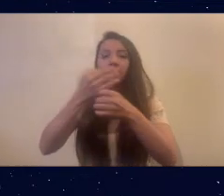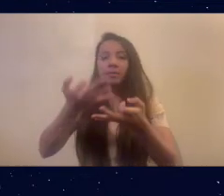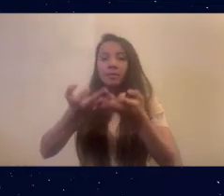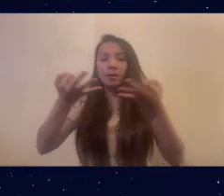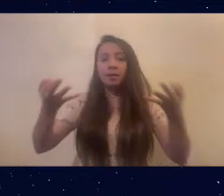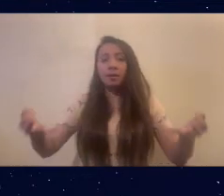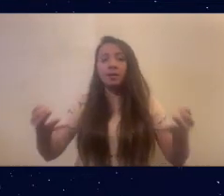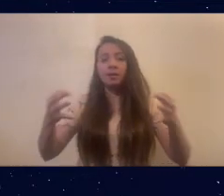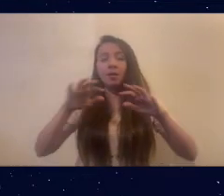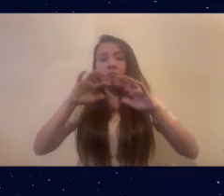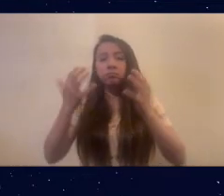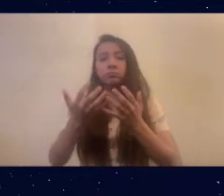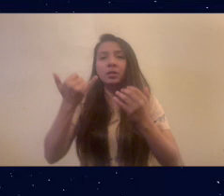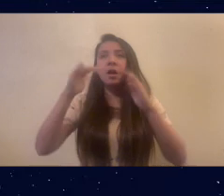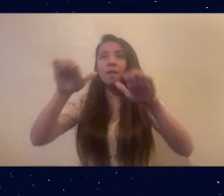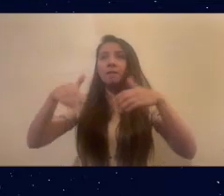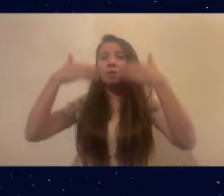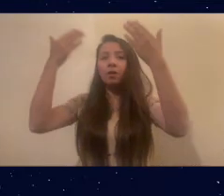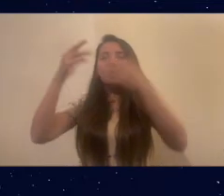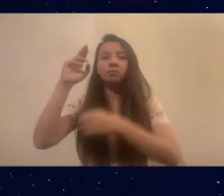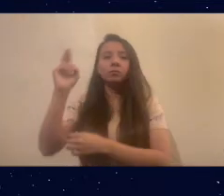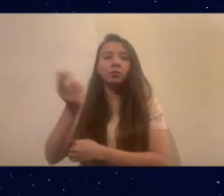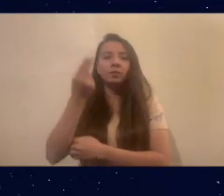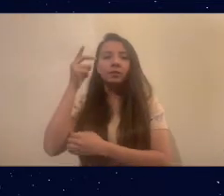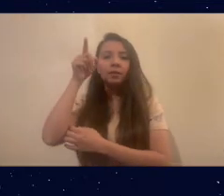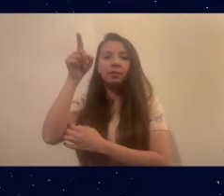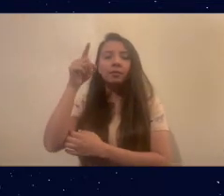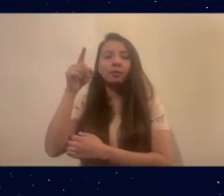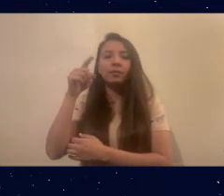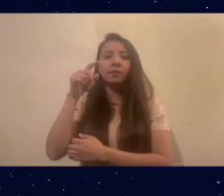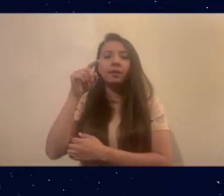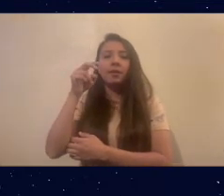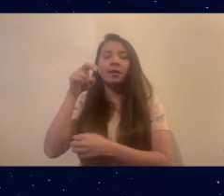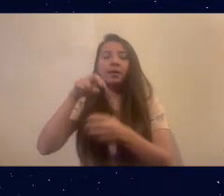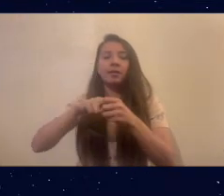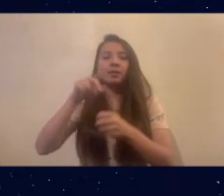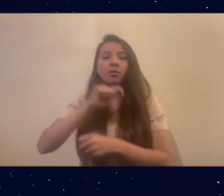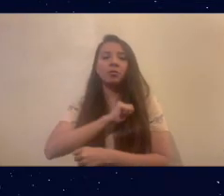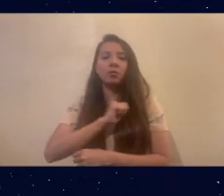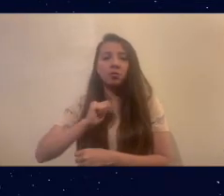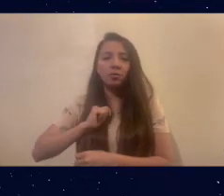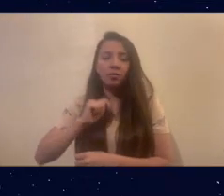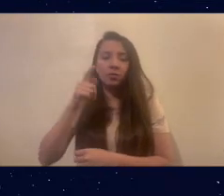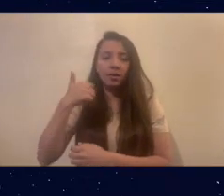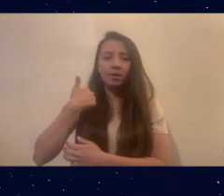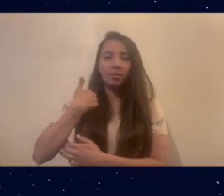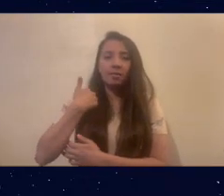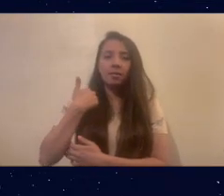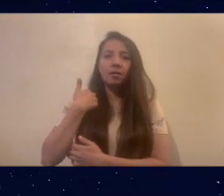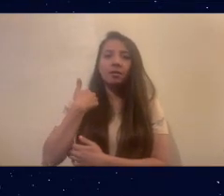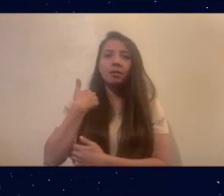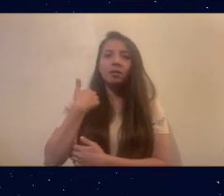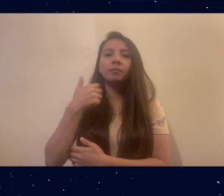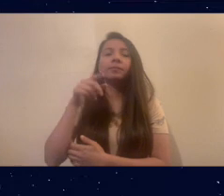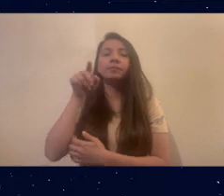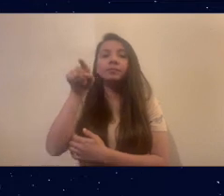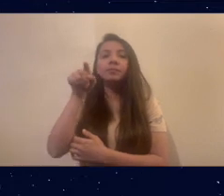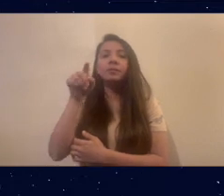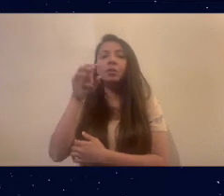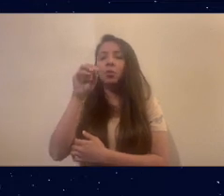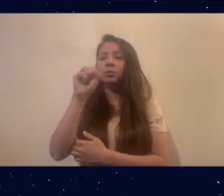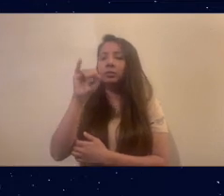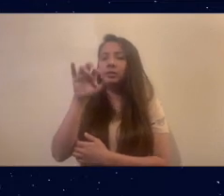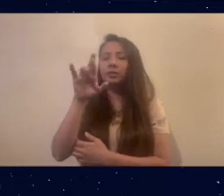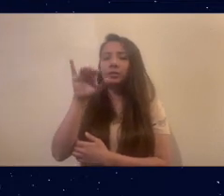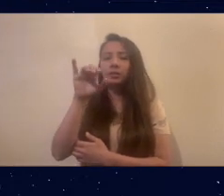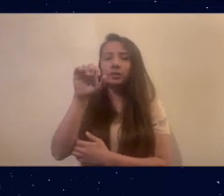de la Tierra y del Espacio de la Universidad de York en Toronto, Canadá, donde participó en proyectos actuales como el OSIRIS-REx de la